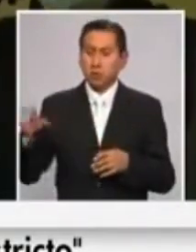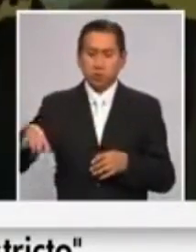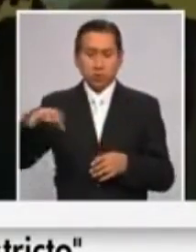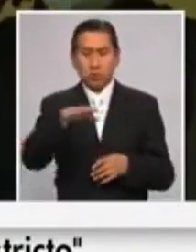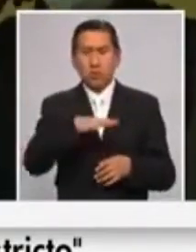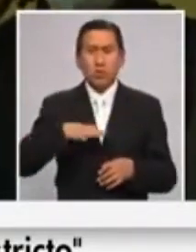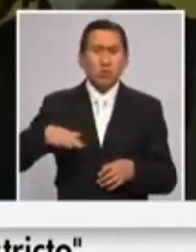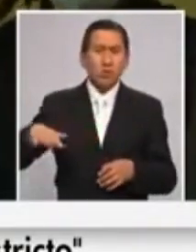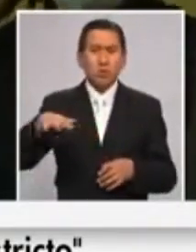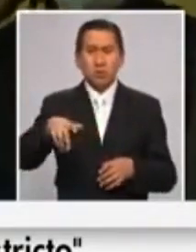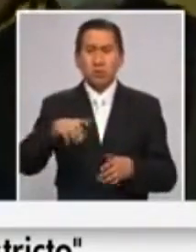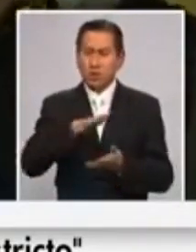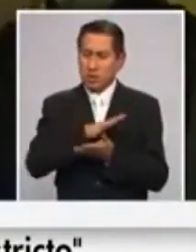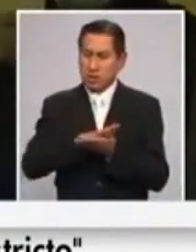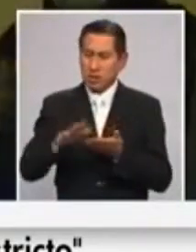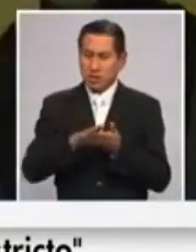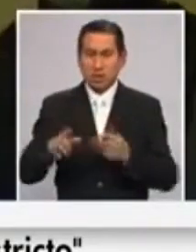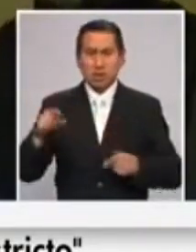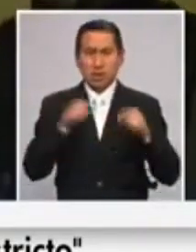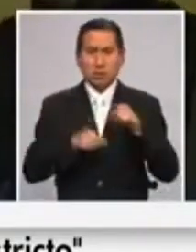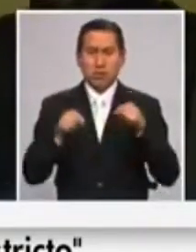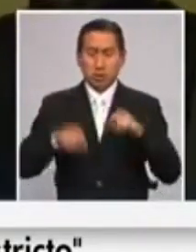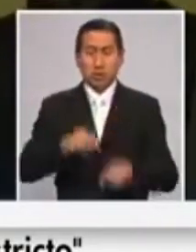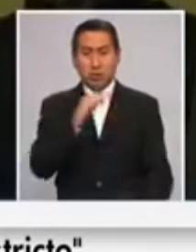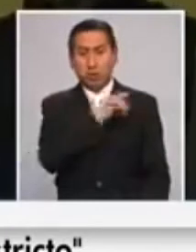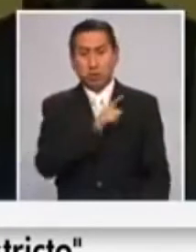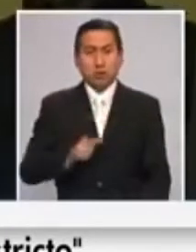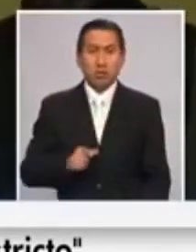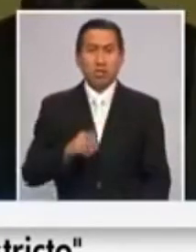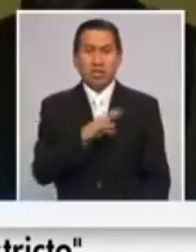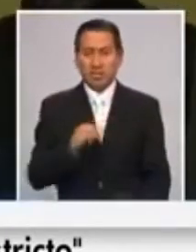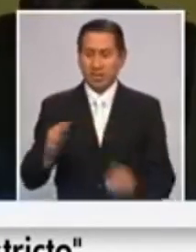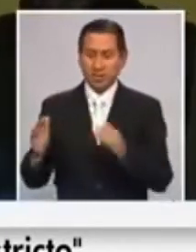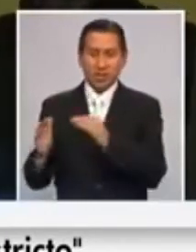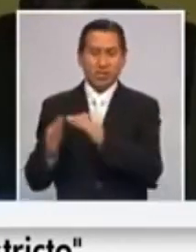urbanas del municipio y del pueblo de Patacamaya.